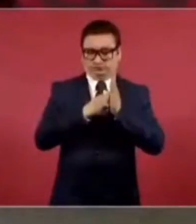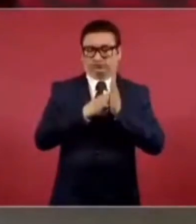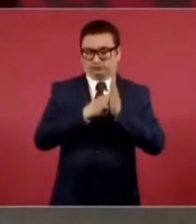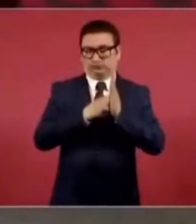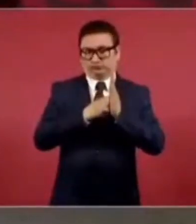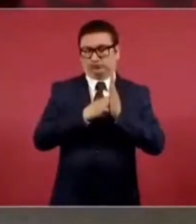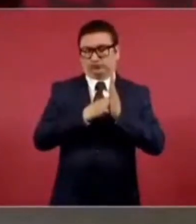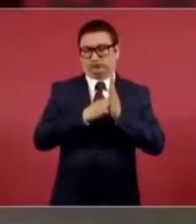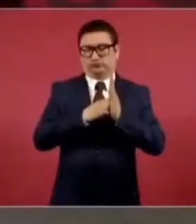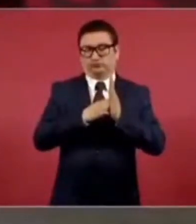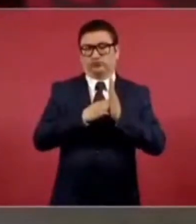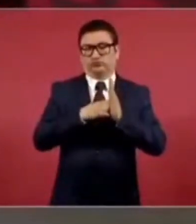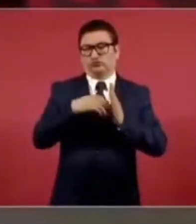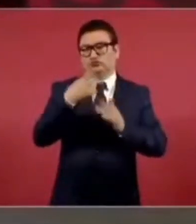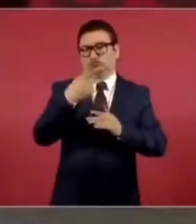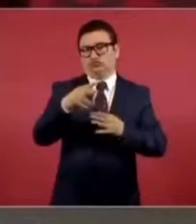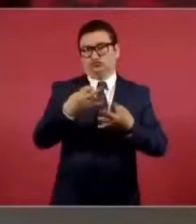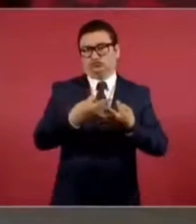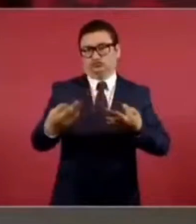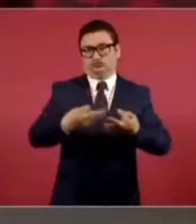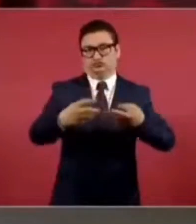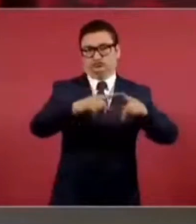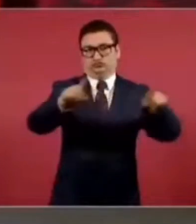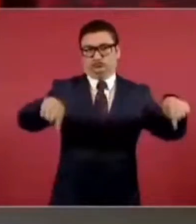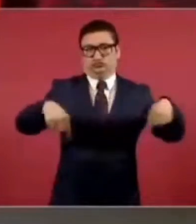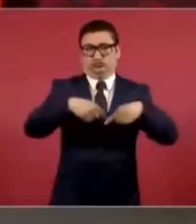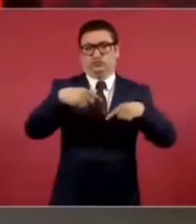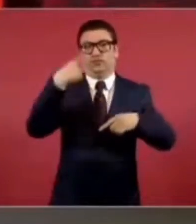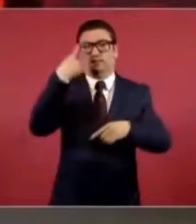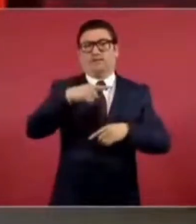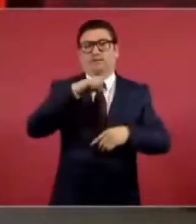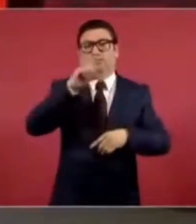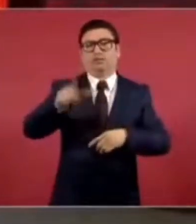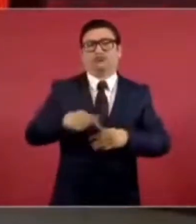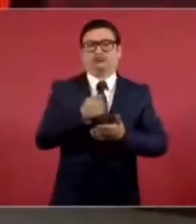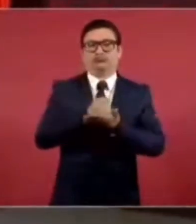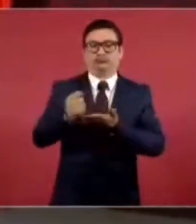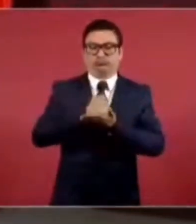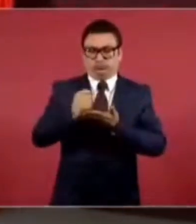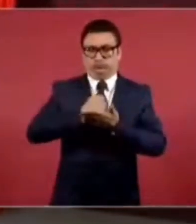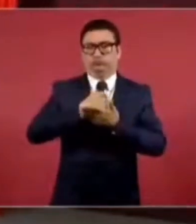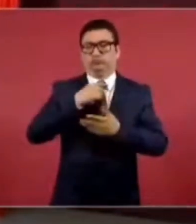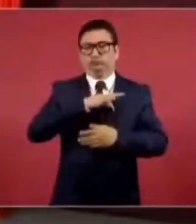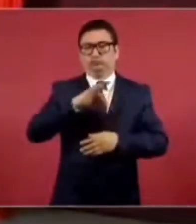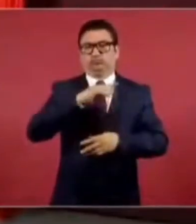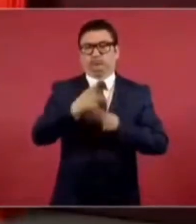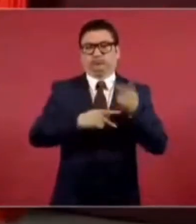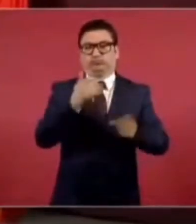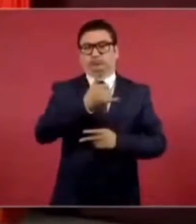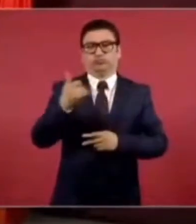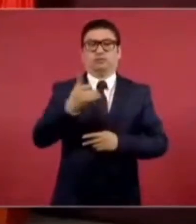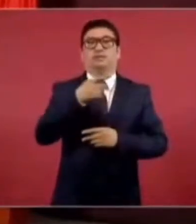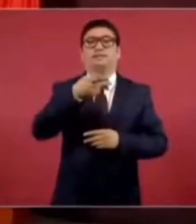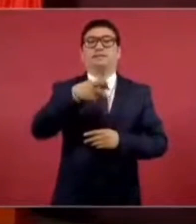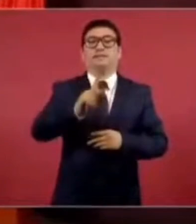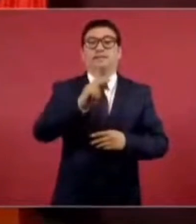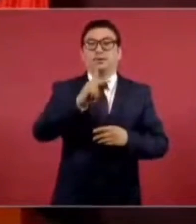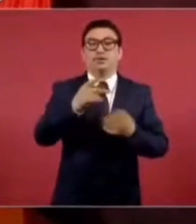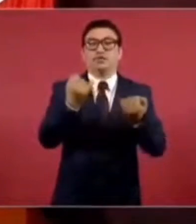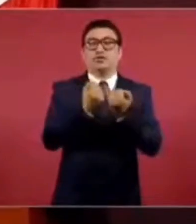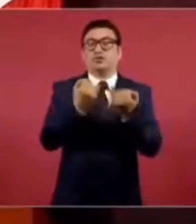escrituras de sus terrenos para poderles dar los créditos y pues hay muchos asentamientos